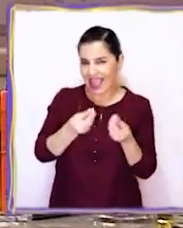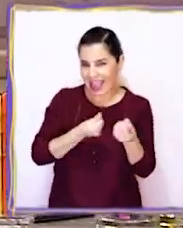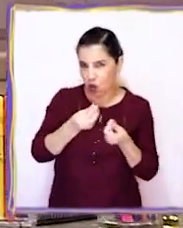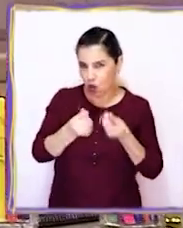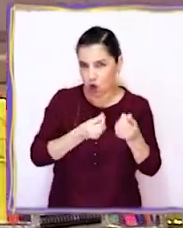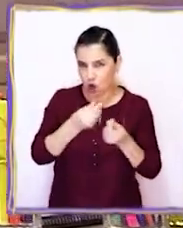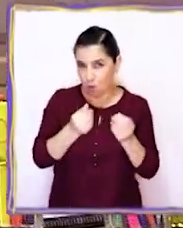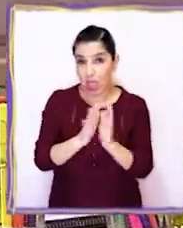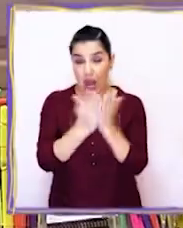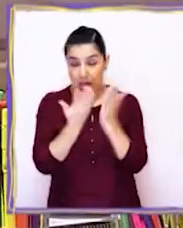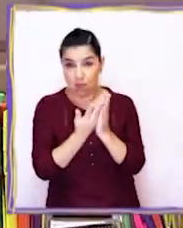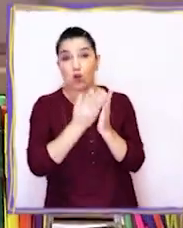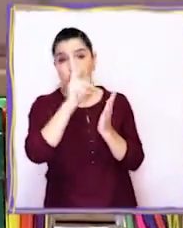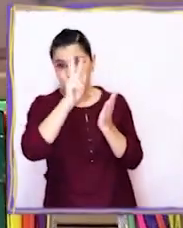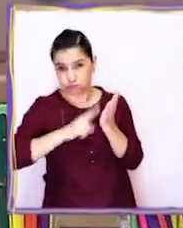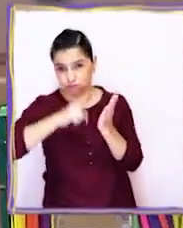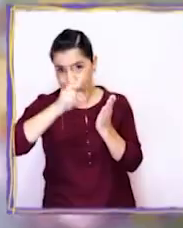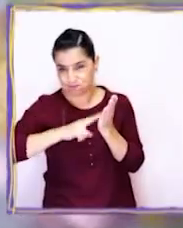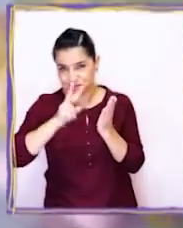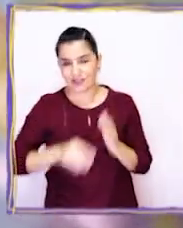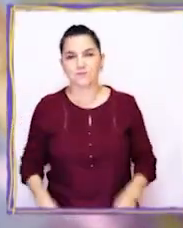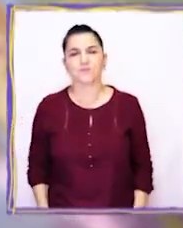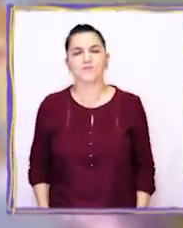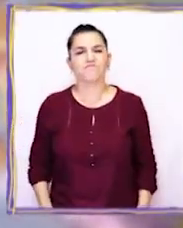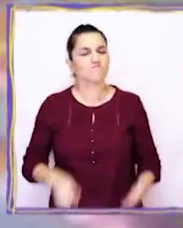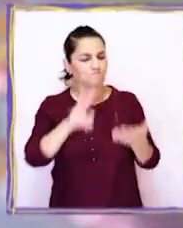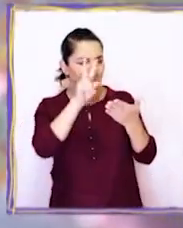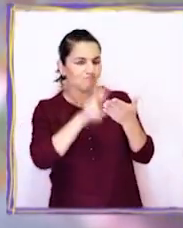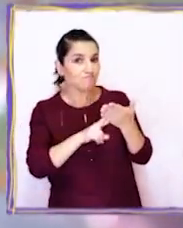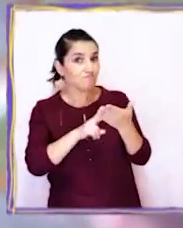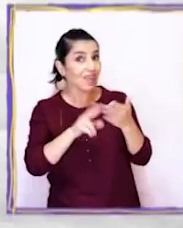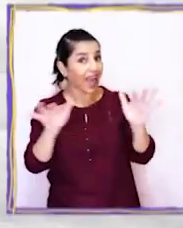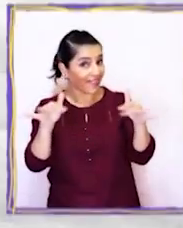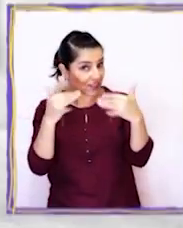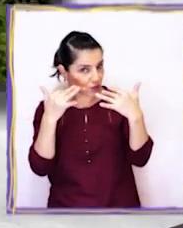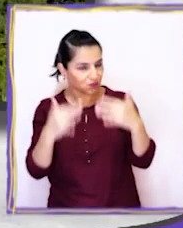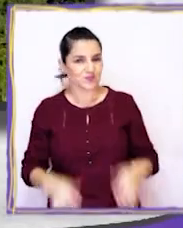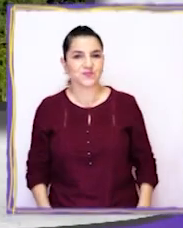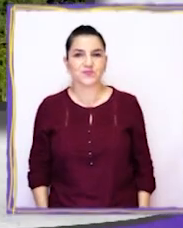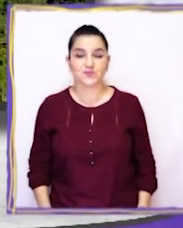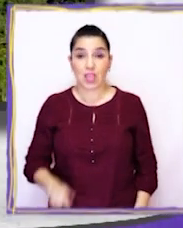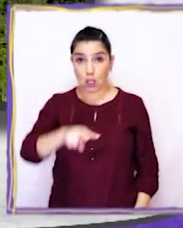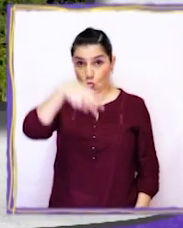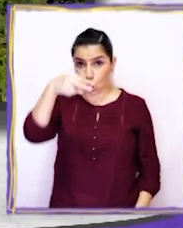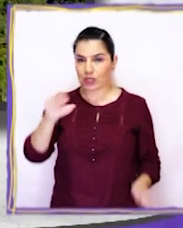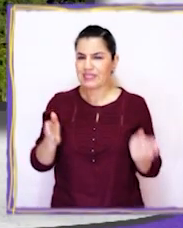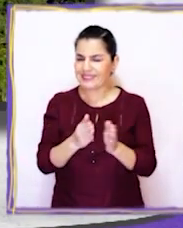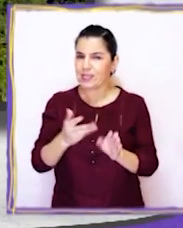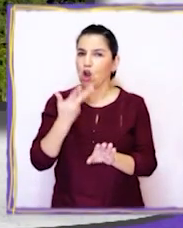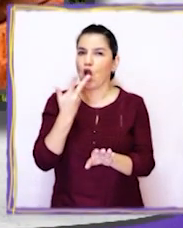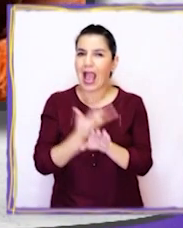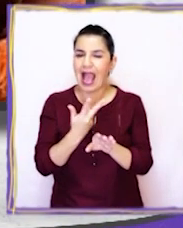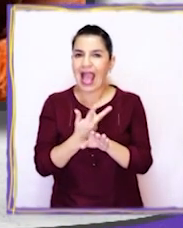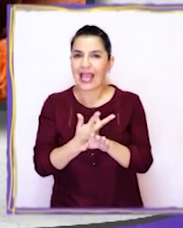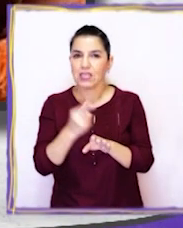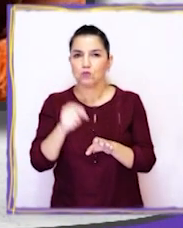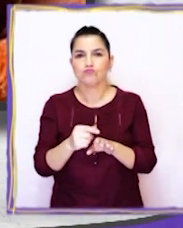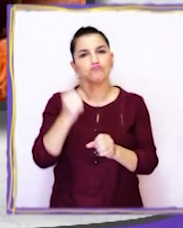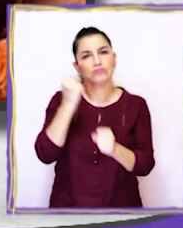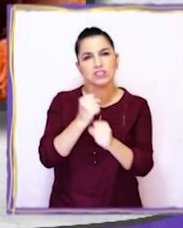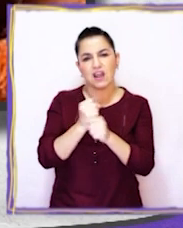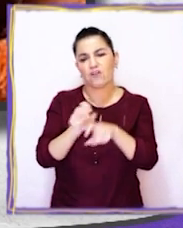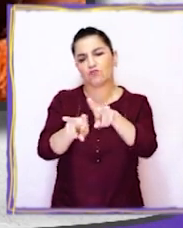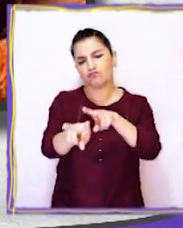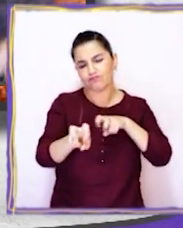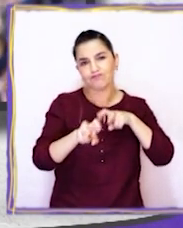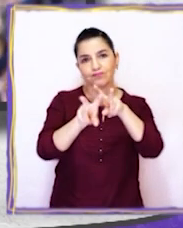de historia, geografía y ciencias sociales. Aquí dice que, pongan atención, el norte chico se destaca en la actividad